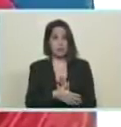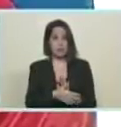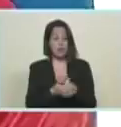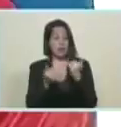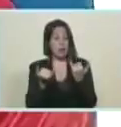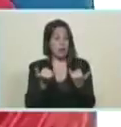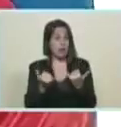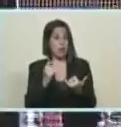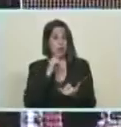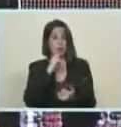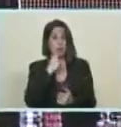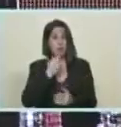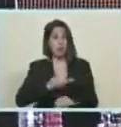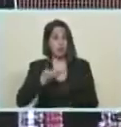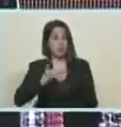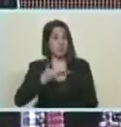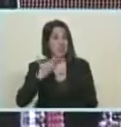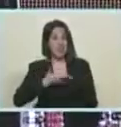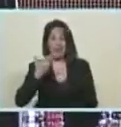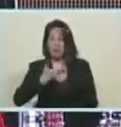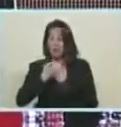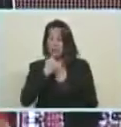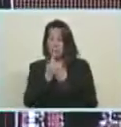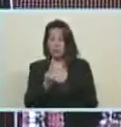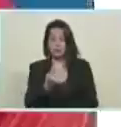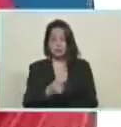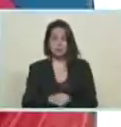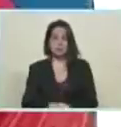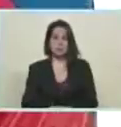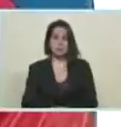Esto es clave lo que voy a decir.